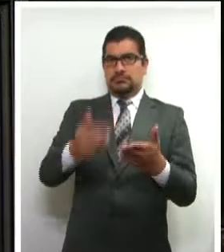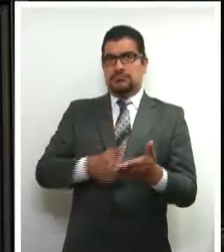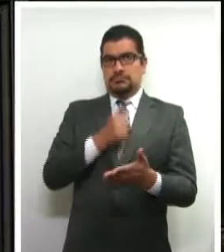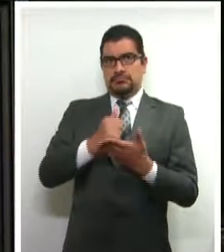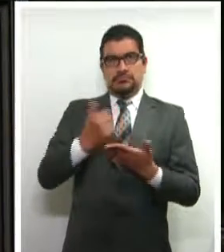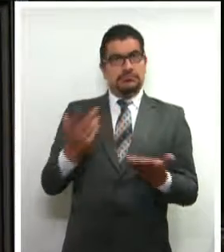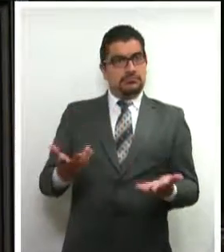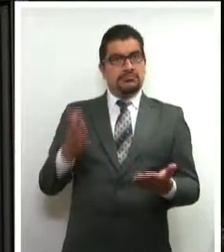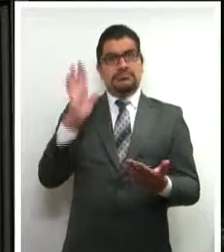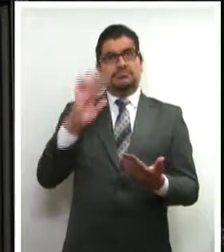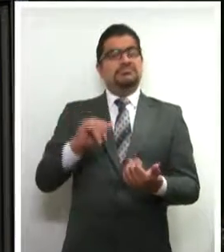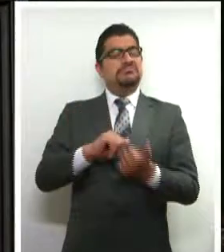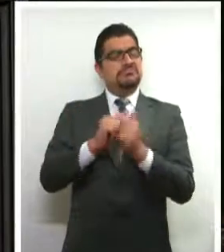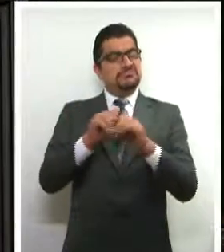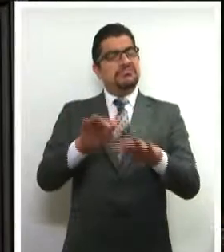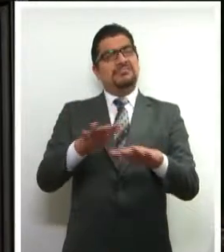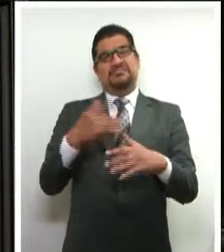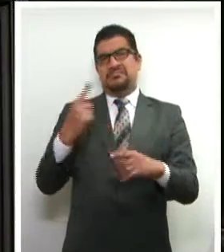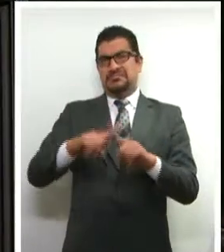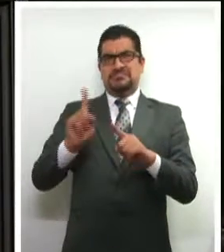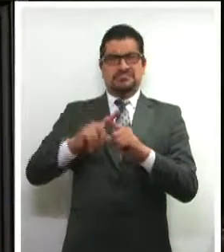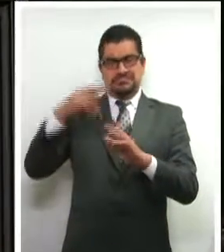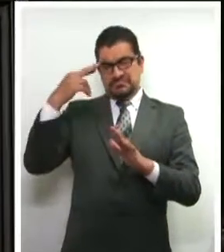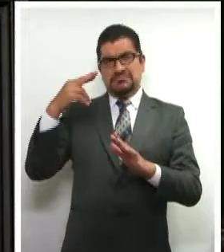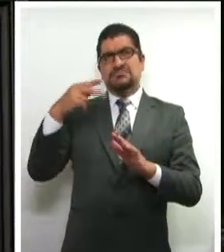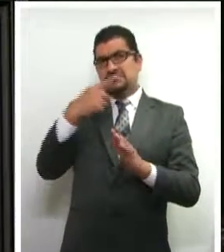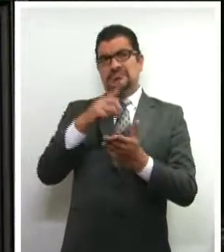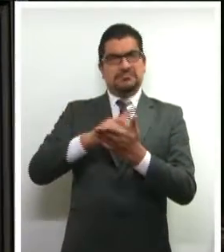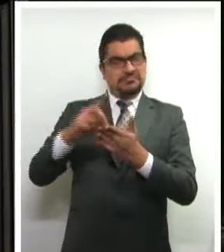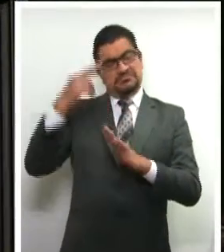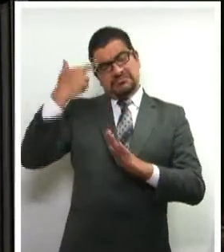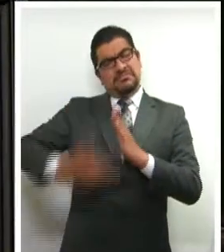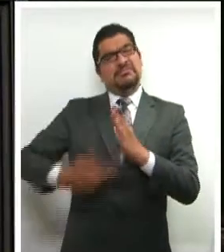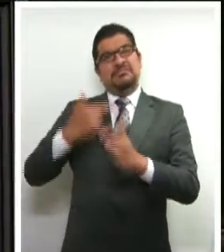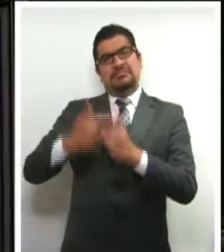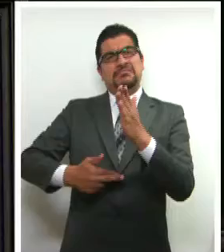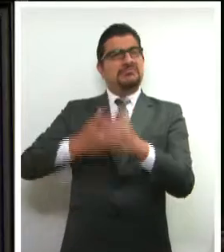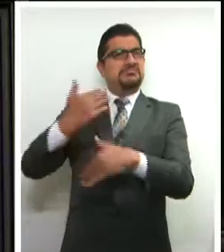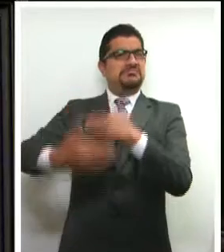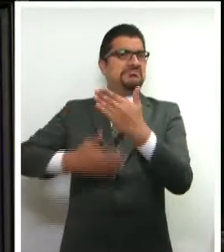que incluso se traducen en constantes violaciones a sus derechos humanos.